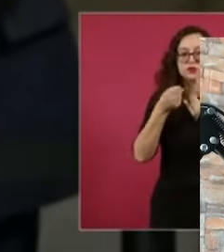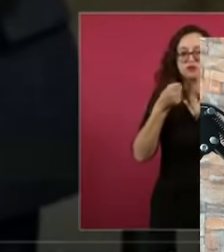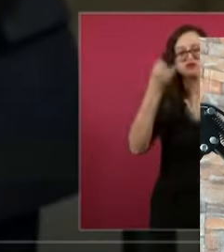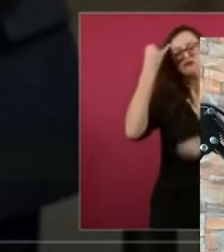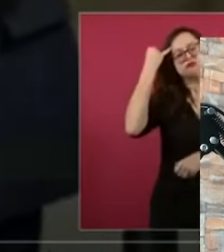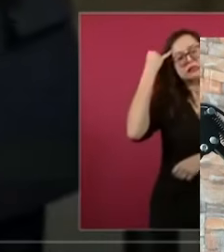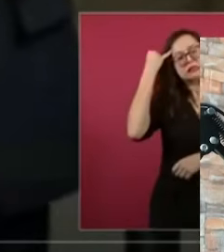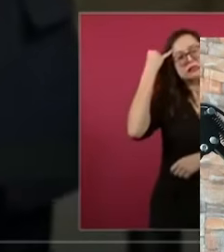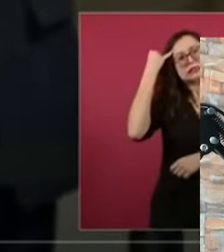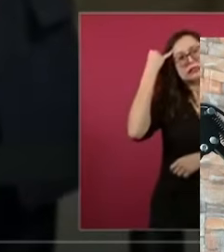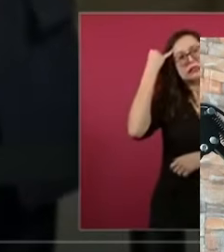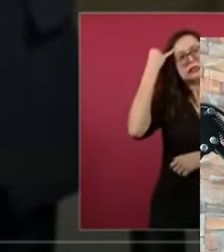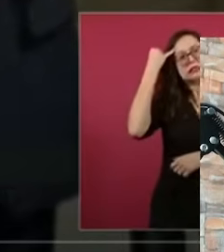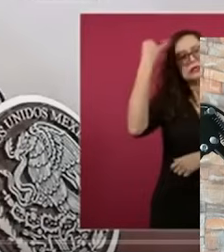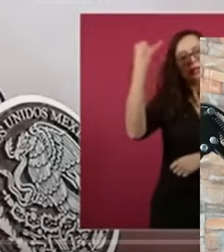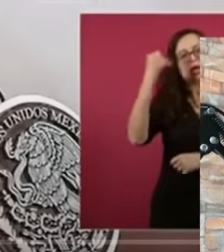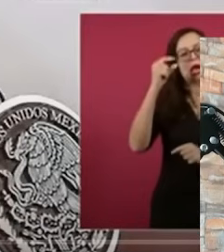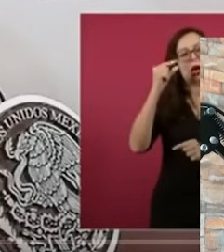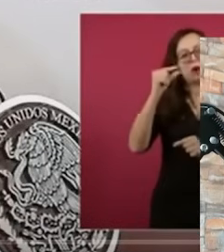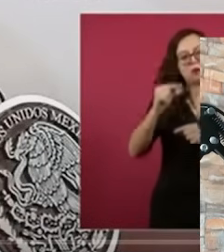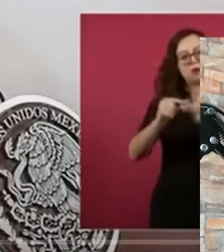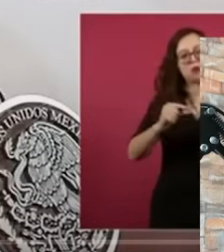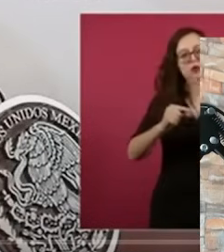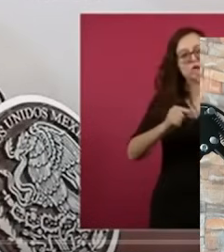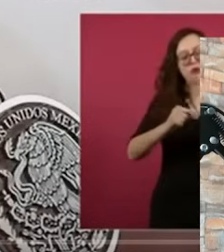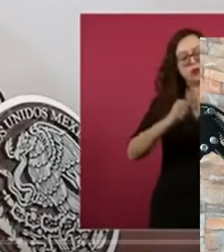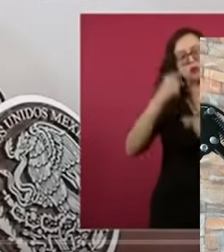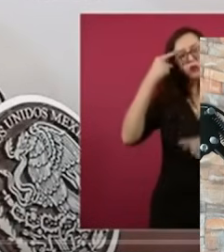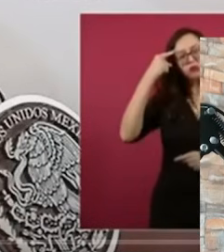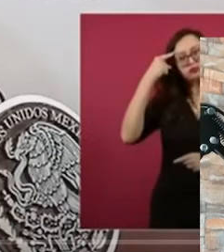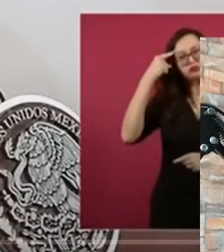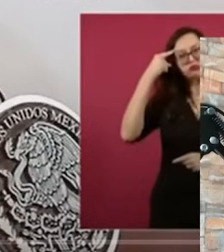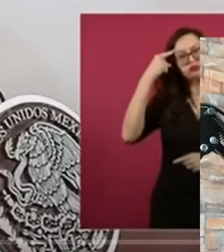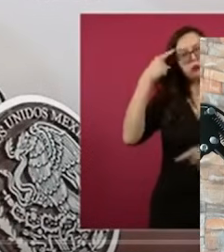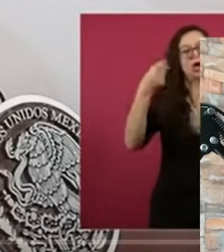de que no había que tomar partido.